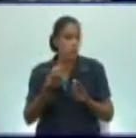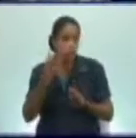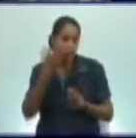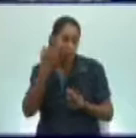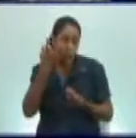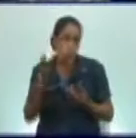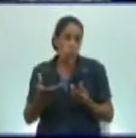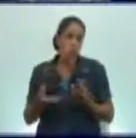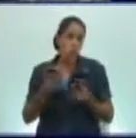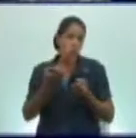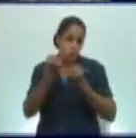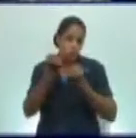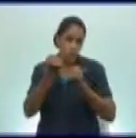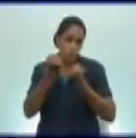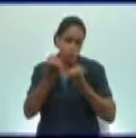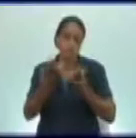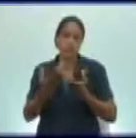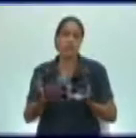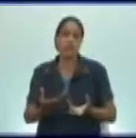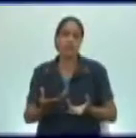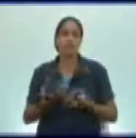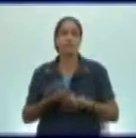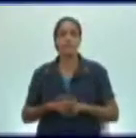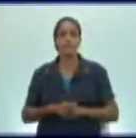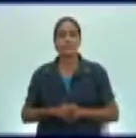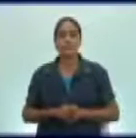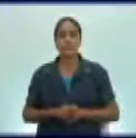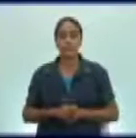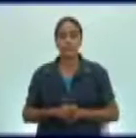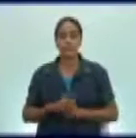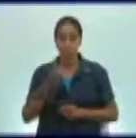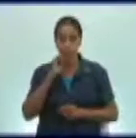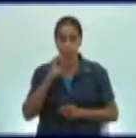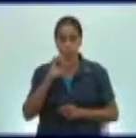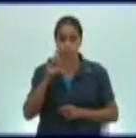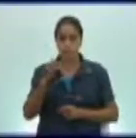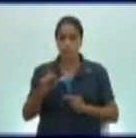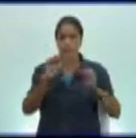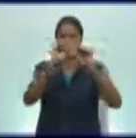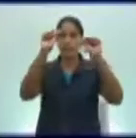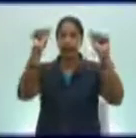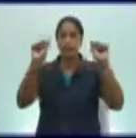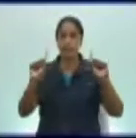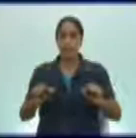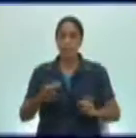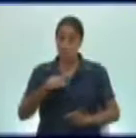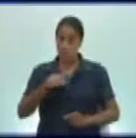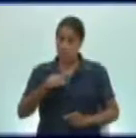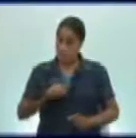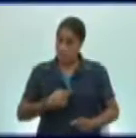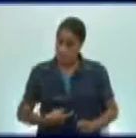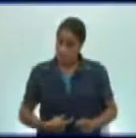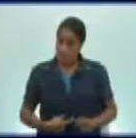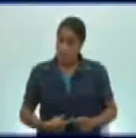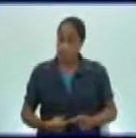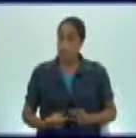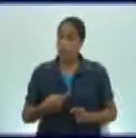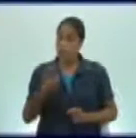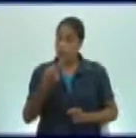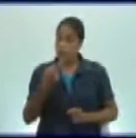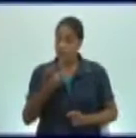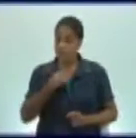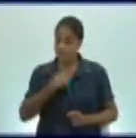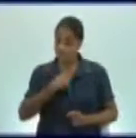imagen de la lombriz de fuego. También en cuanto al sistema digestivo, podemos decir que el